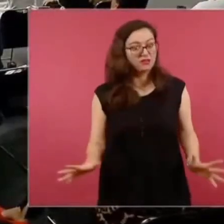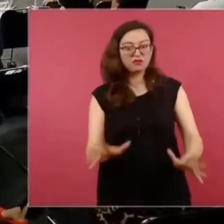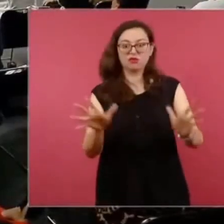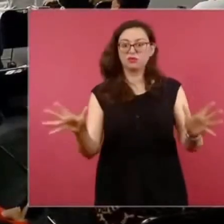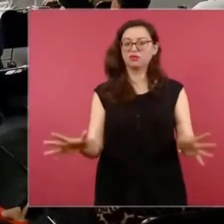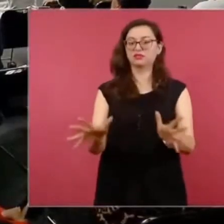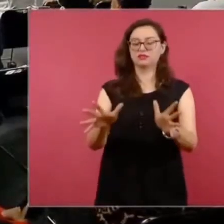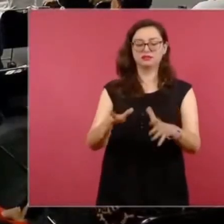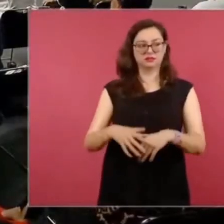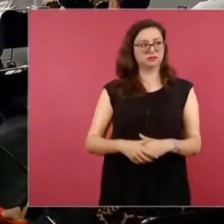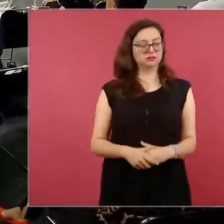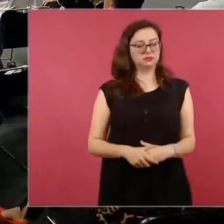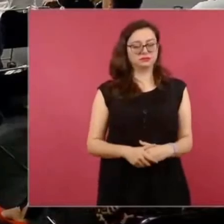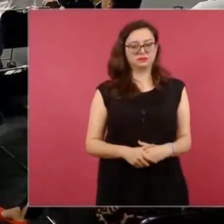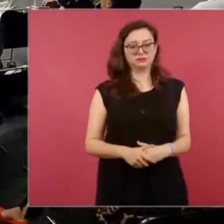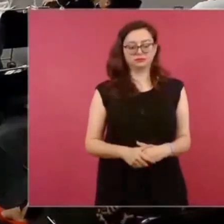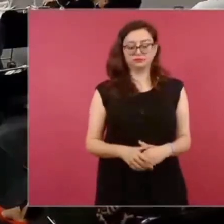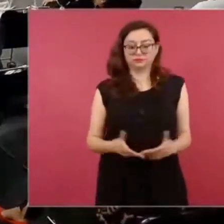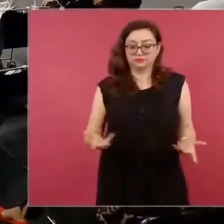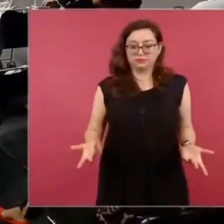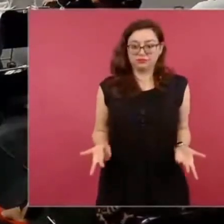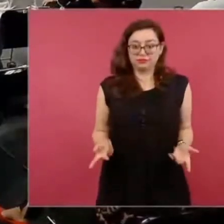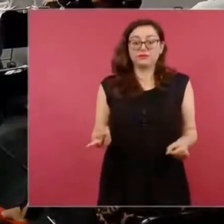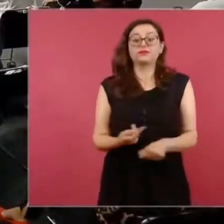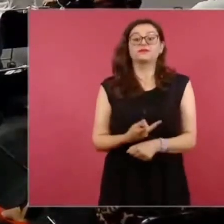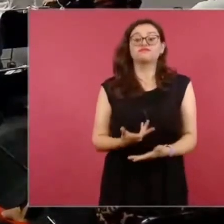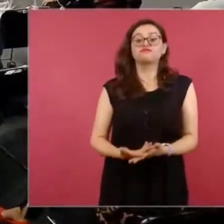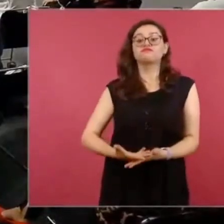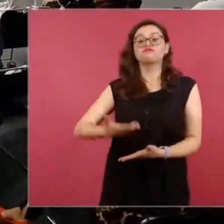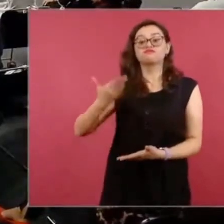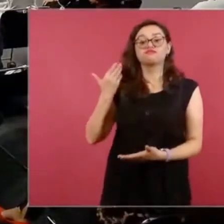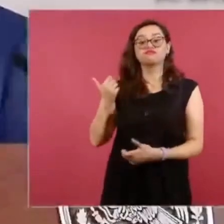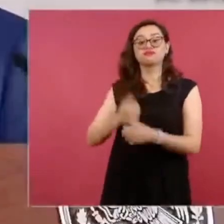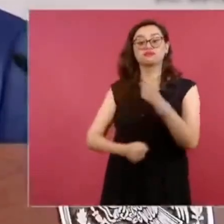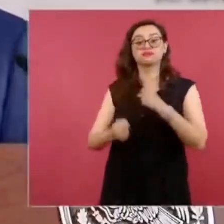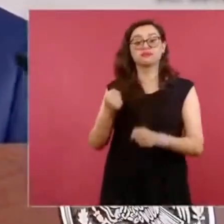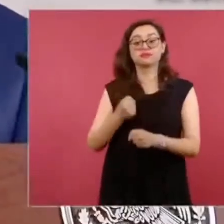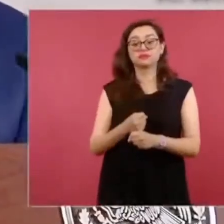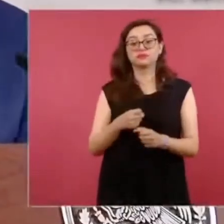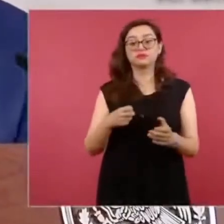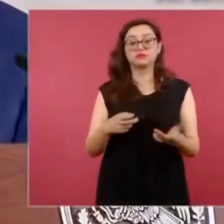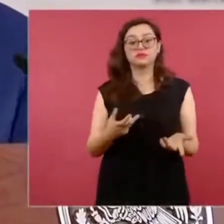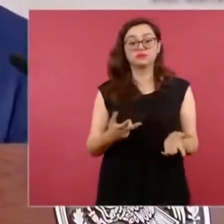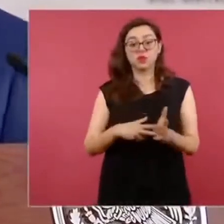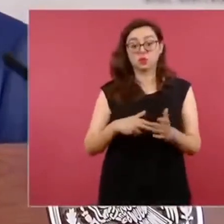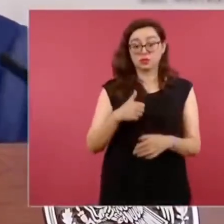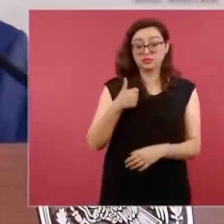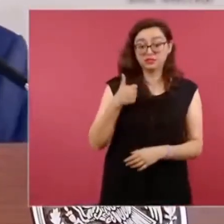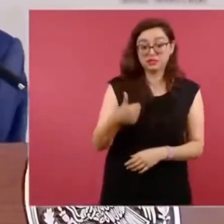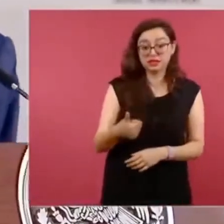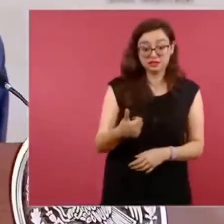Cuando al declarar esa guerra, lo que hicieron fue